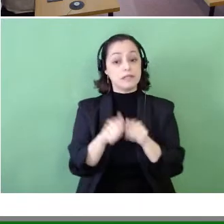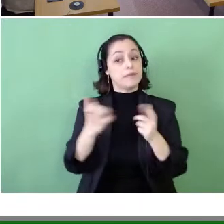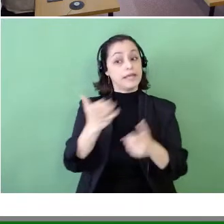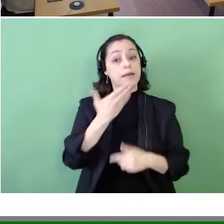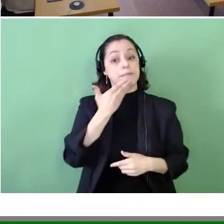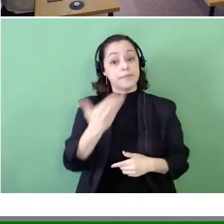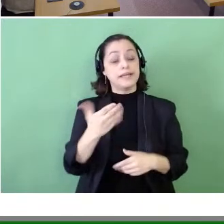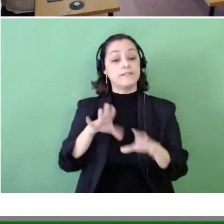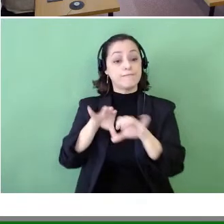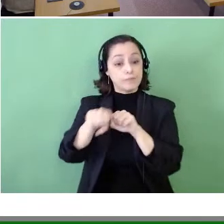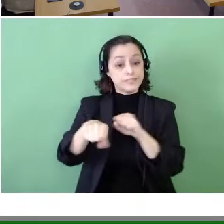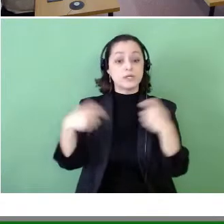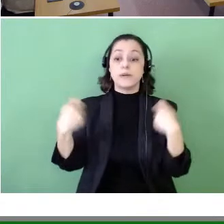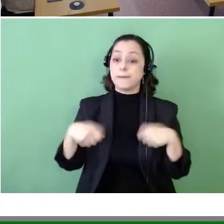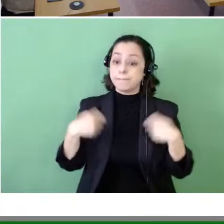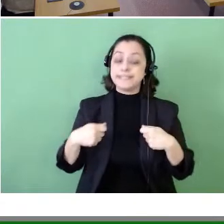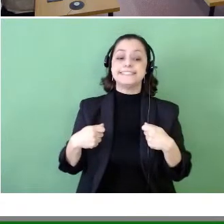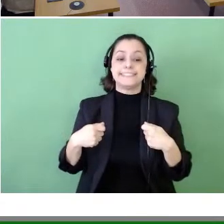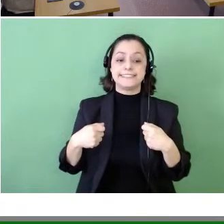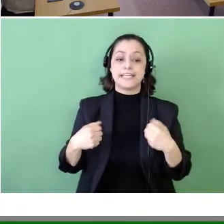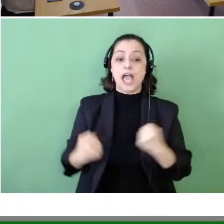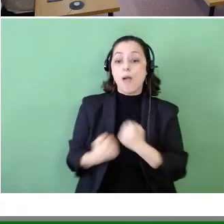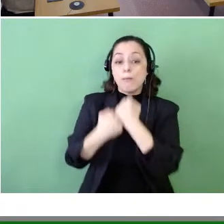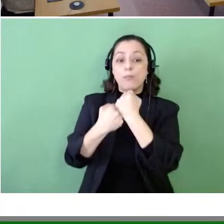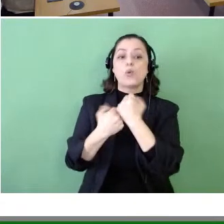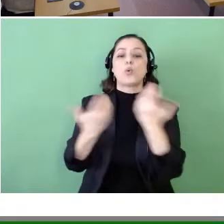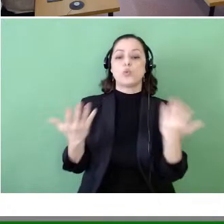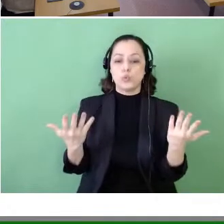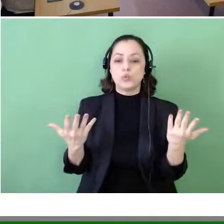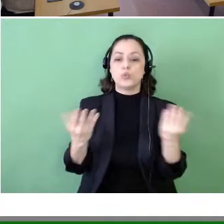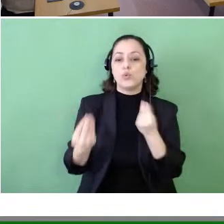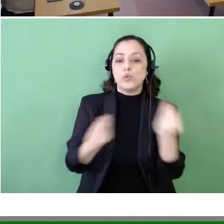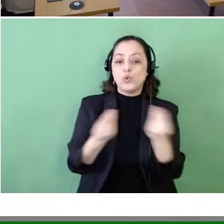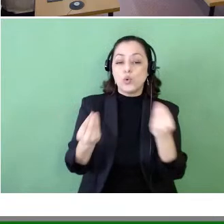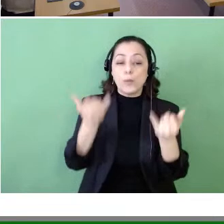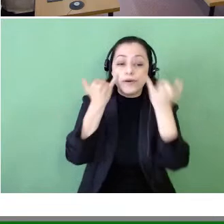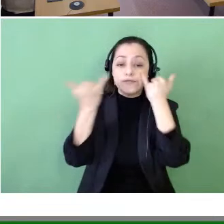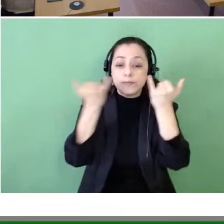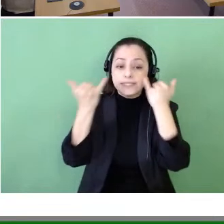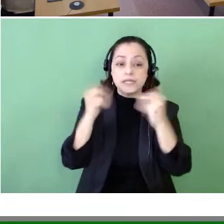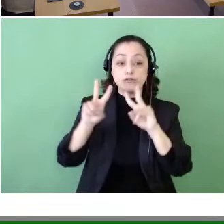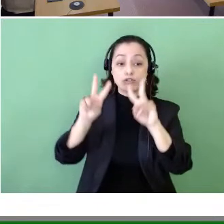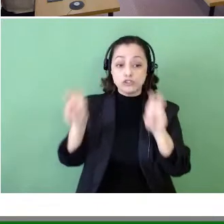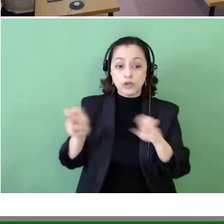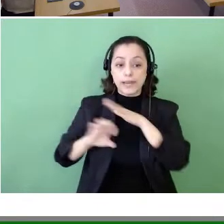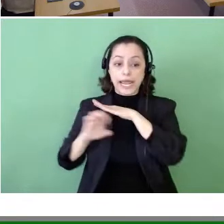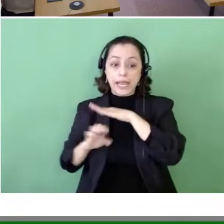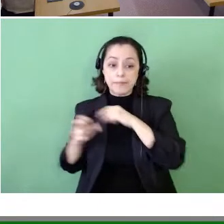sea para cosas de emprendedorismo. Por fin, el último, ya casi